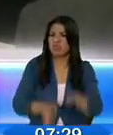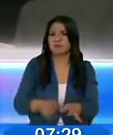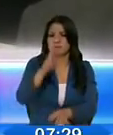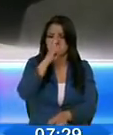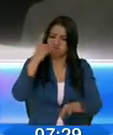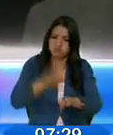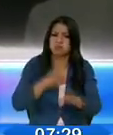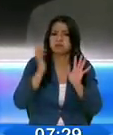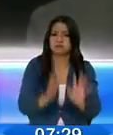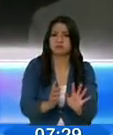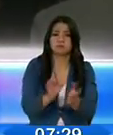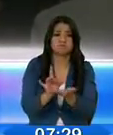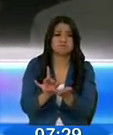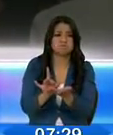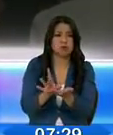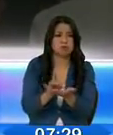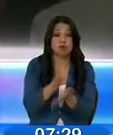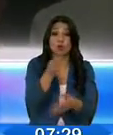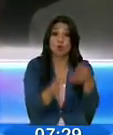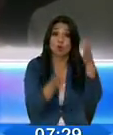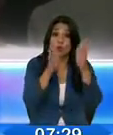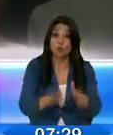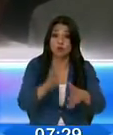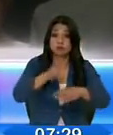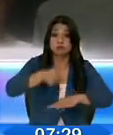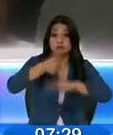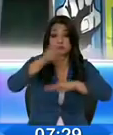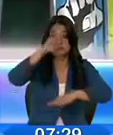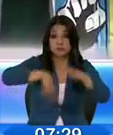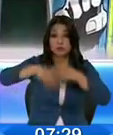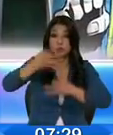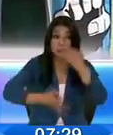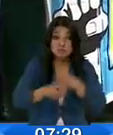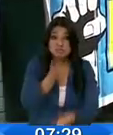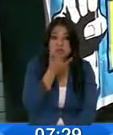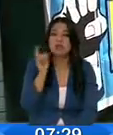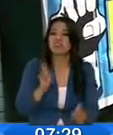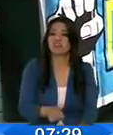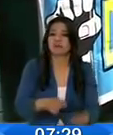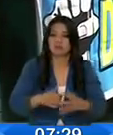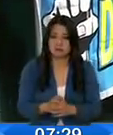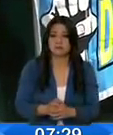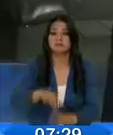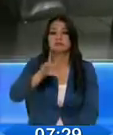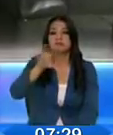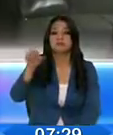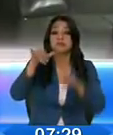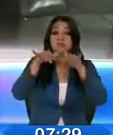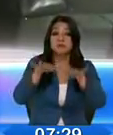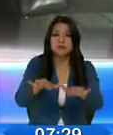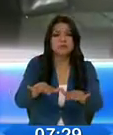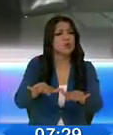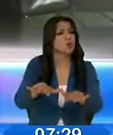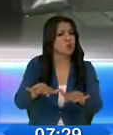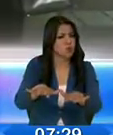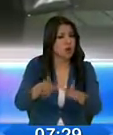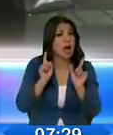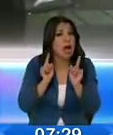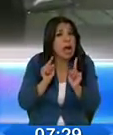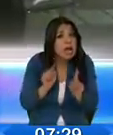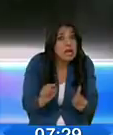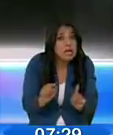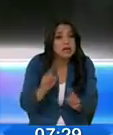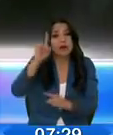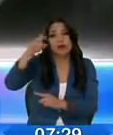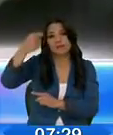determine con la salida inmediata de los jueces de la Corte Nacional de Justicia. Insisten en que el caso 30S habría sido el episodio con el cual